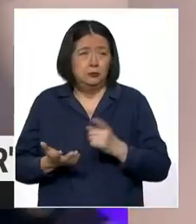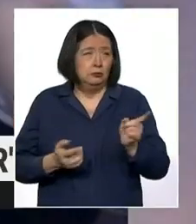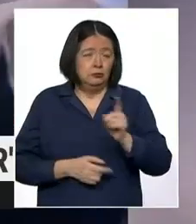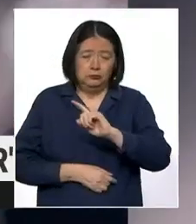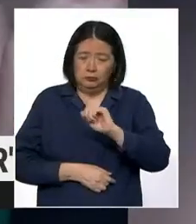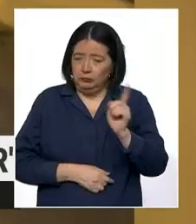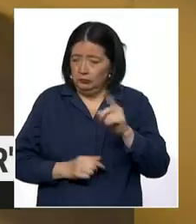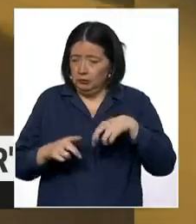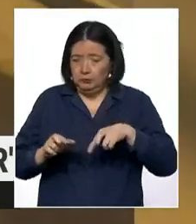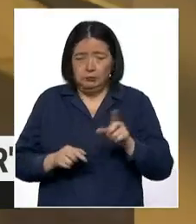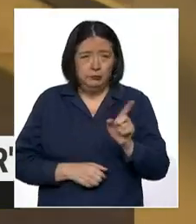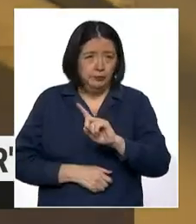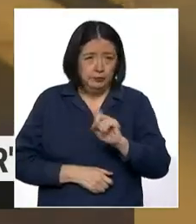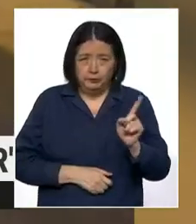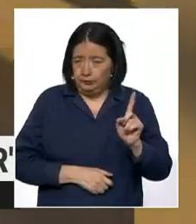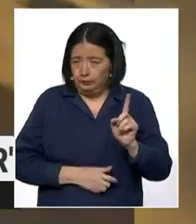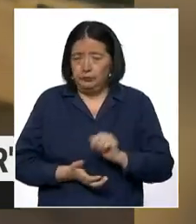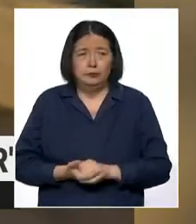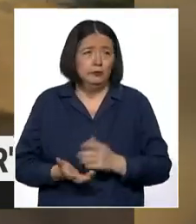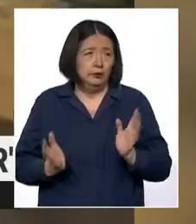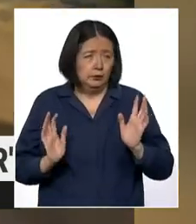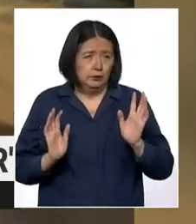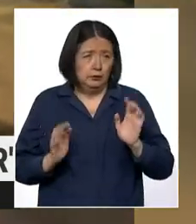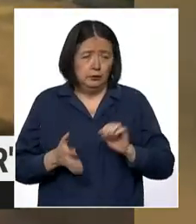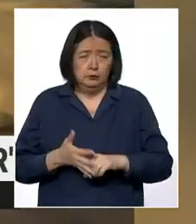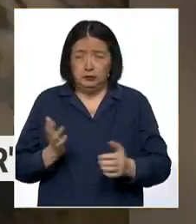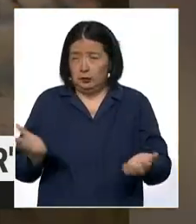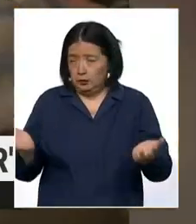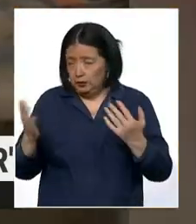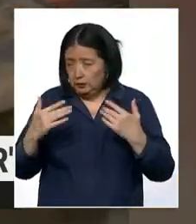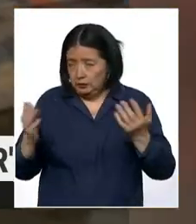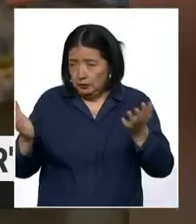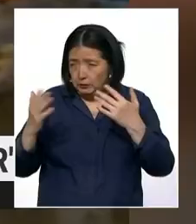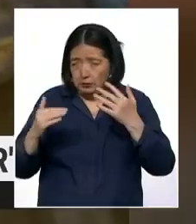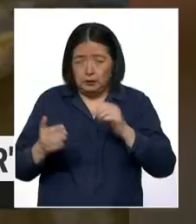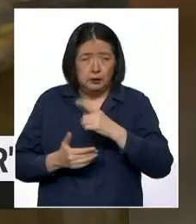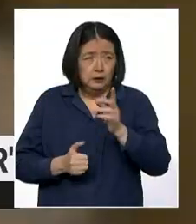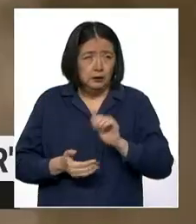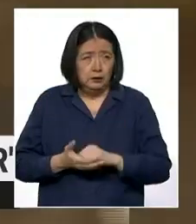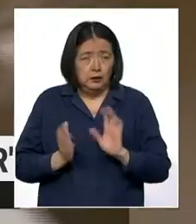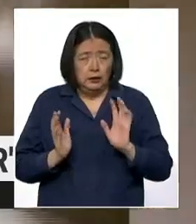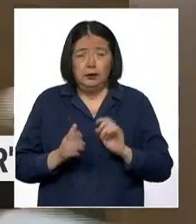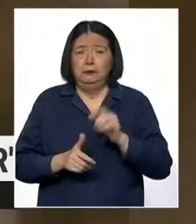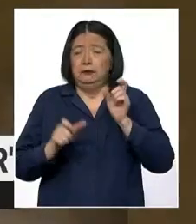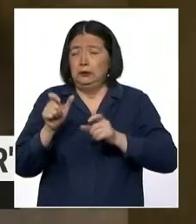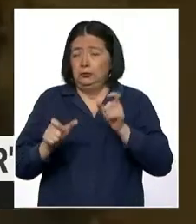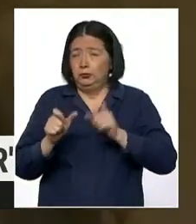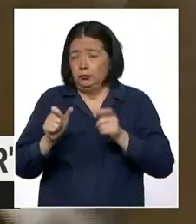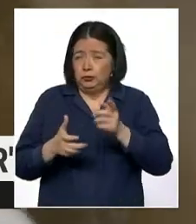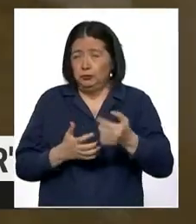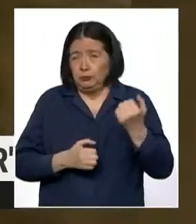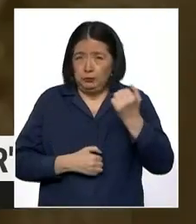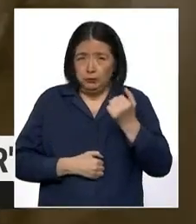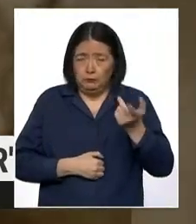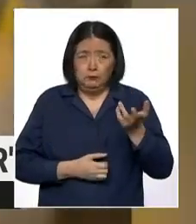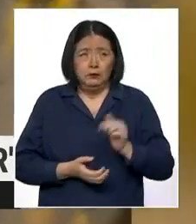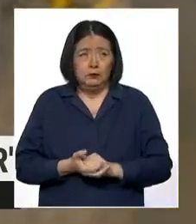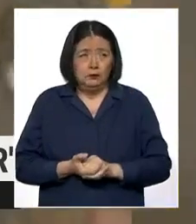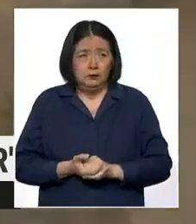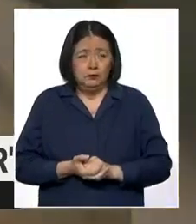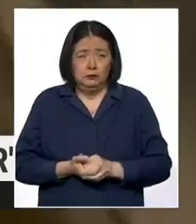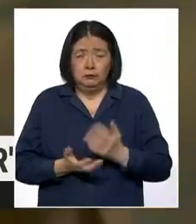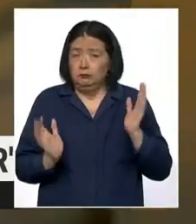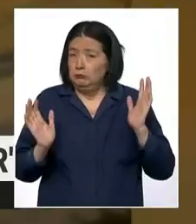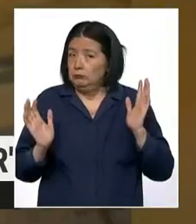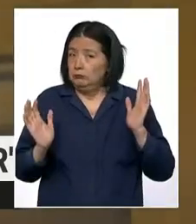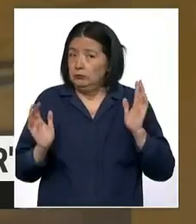Eso no está permitido, ¿no? Naturalmente, al convocar una cantidad considerable de personas, ya